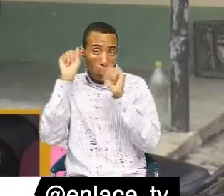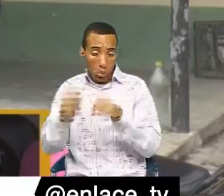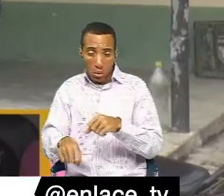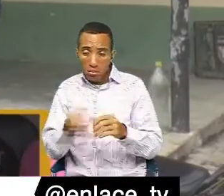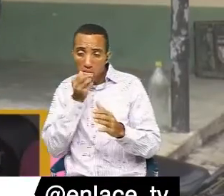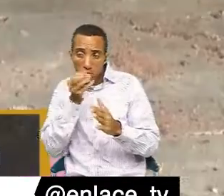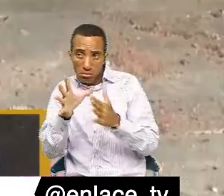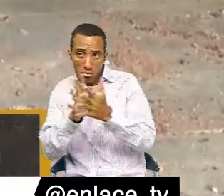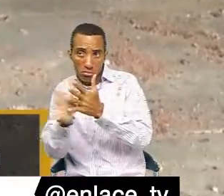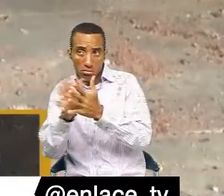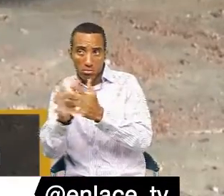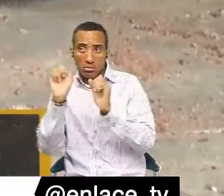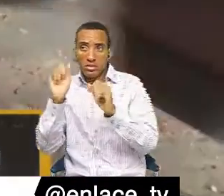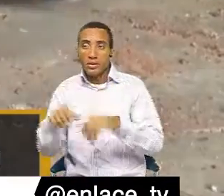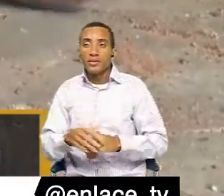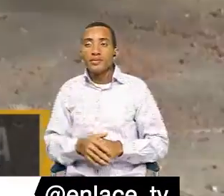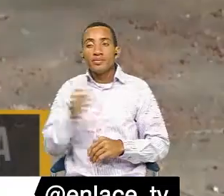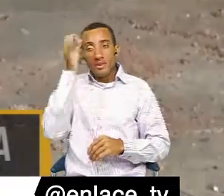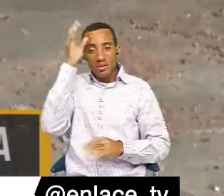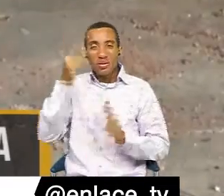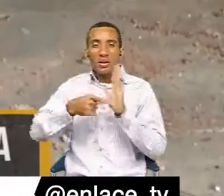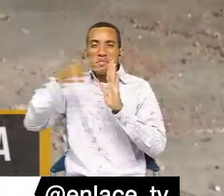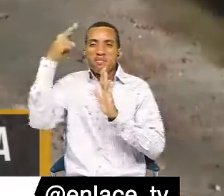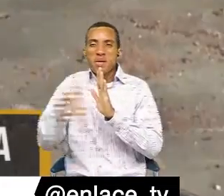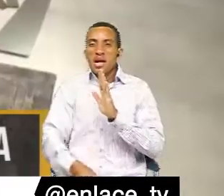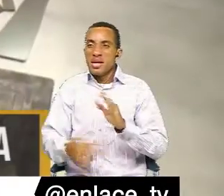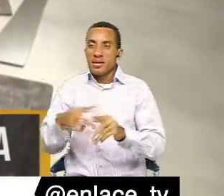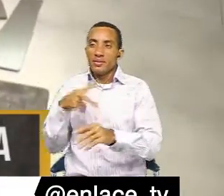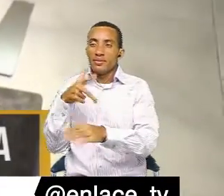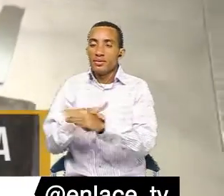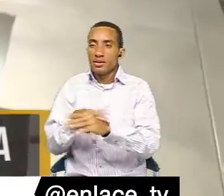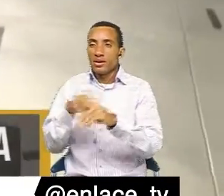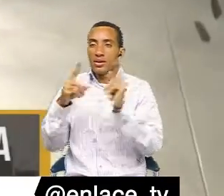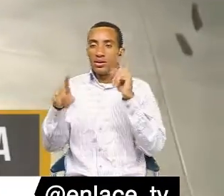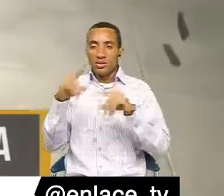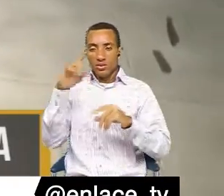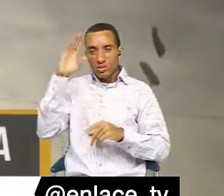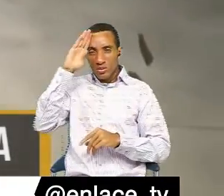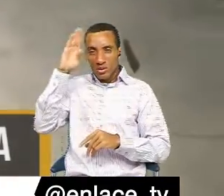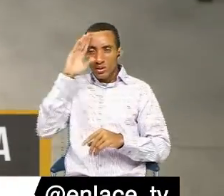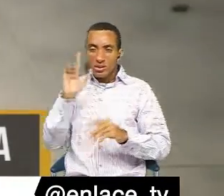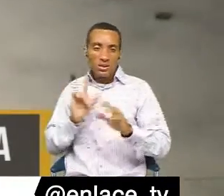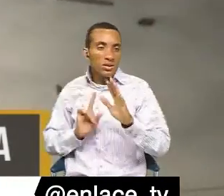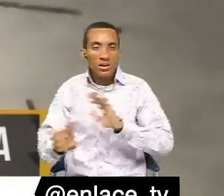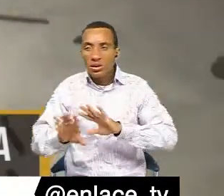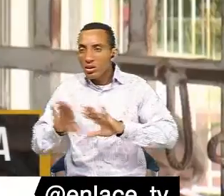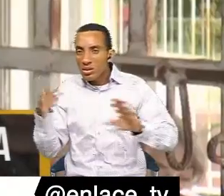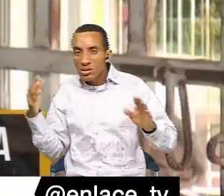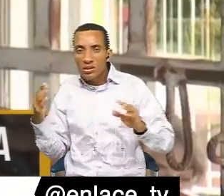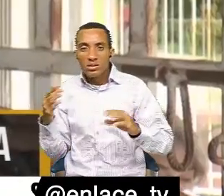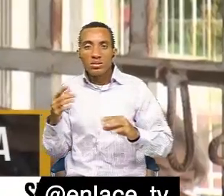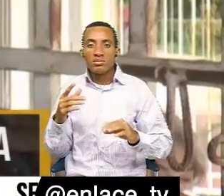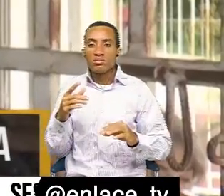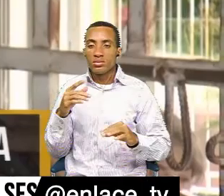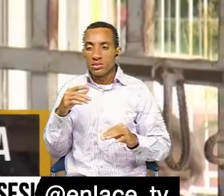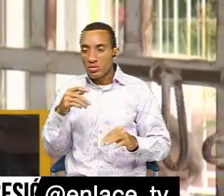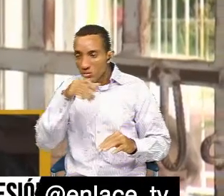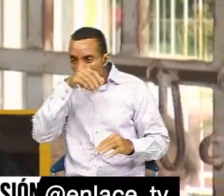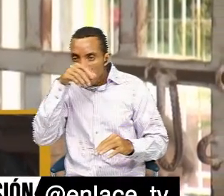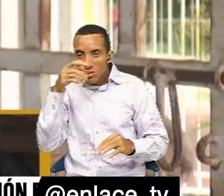Campín denuncia que fue víctima de un posible abuso de autoridad cuando miembros de la policía irrumpieron su domicilio en busca de drogas ilícitas. Irrumpieron a las horas